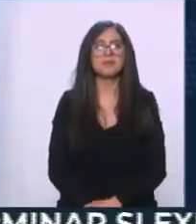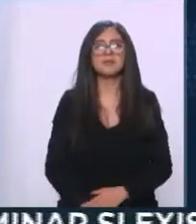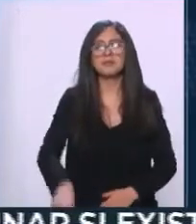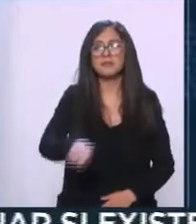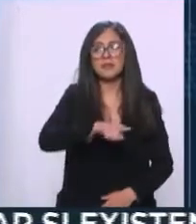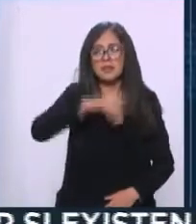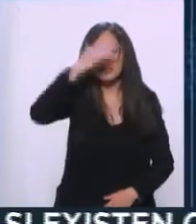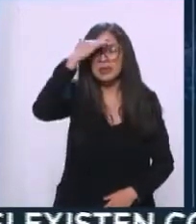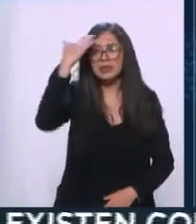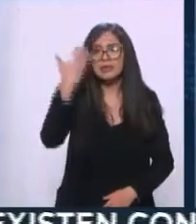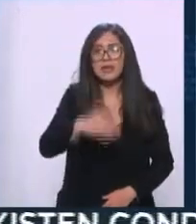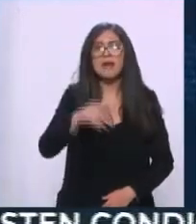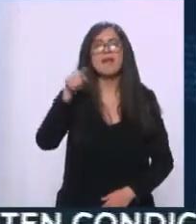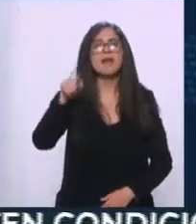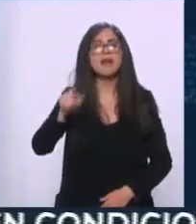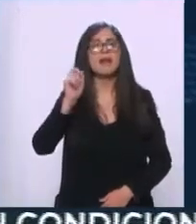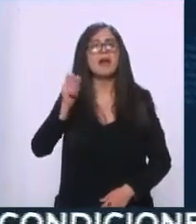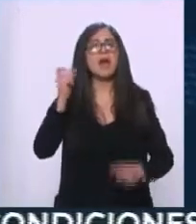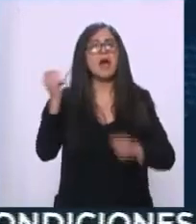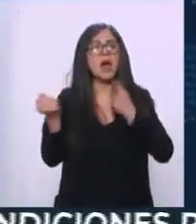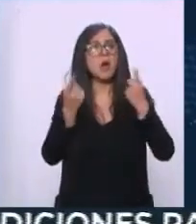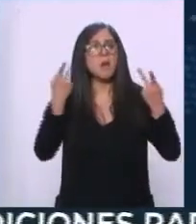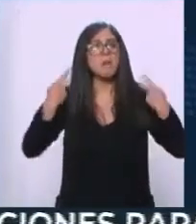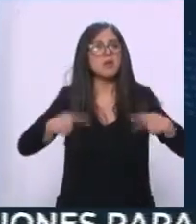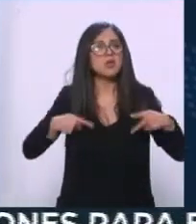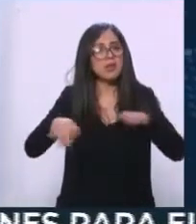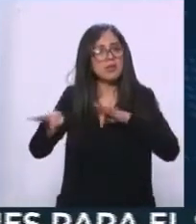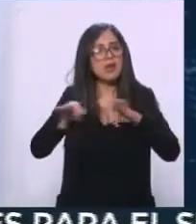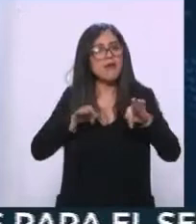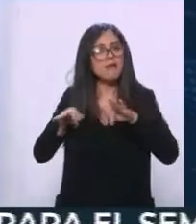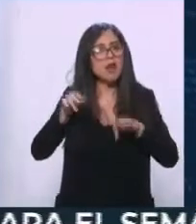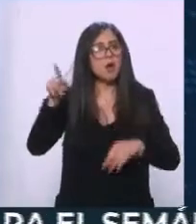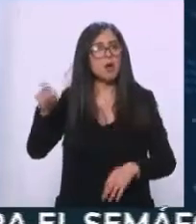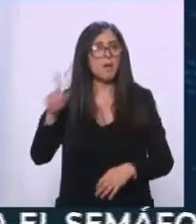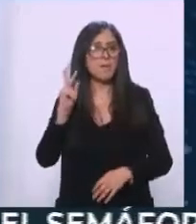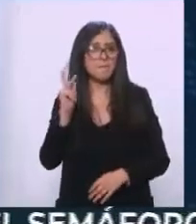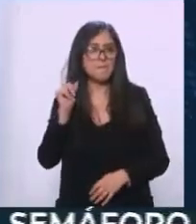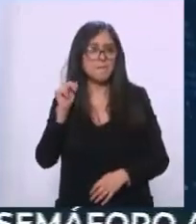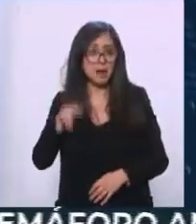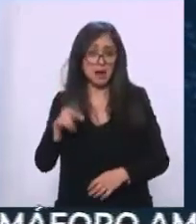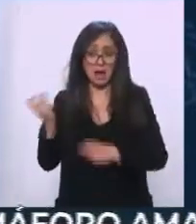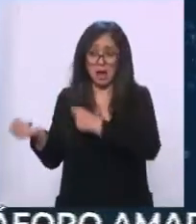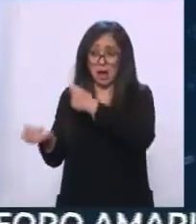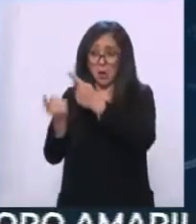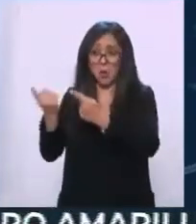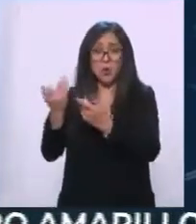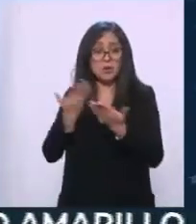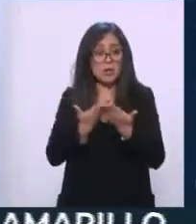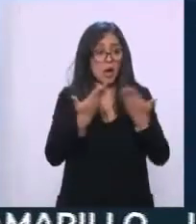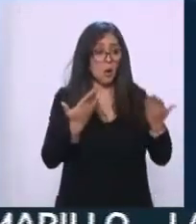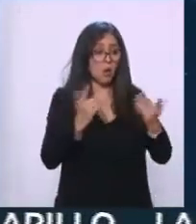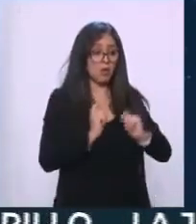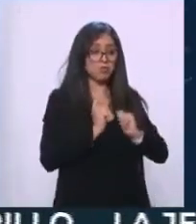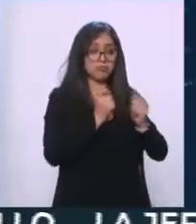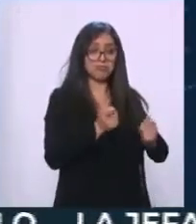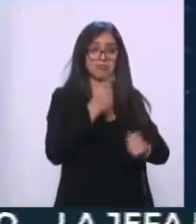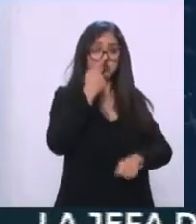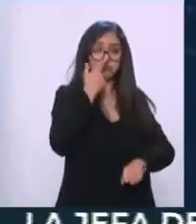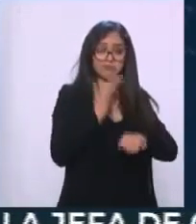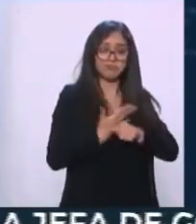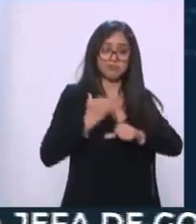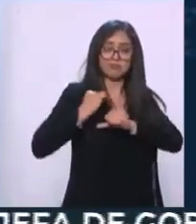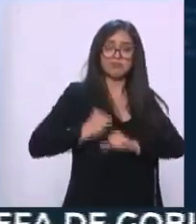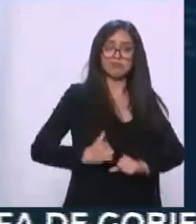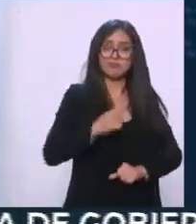legisladores entonces panistas, que por lo menos 5 de ellos ahora son gobernadores. En fin, es una pequeña